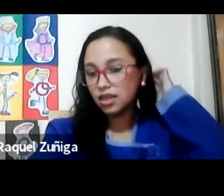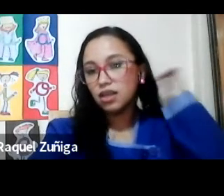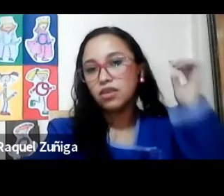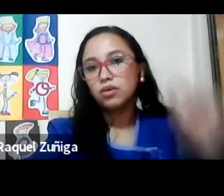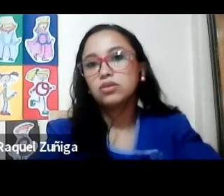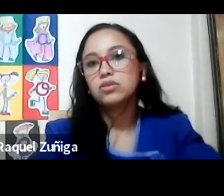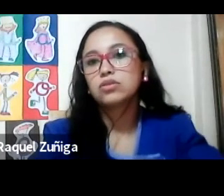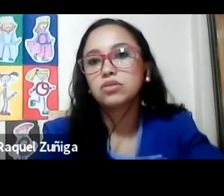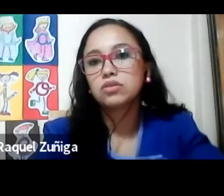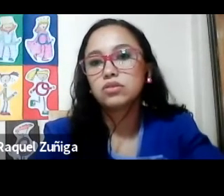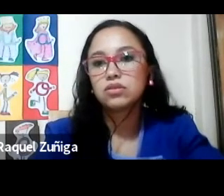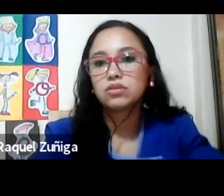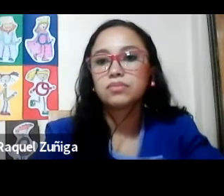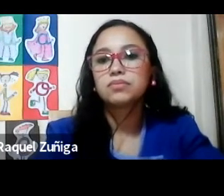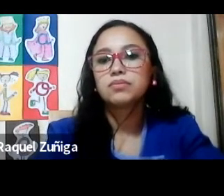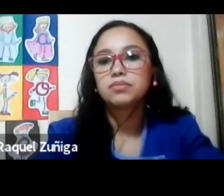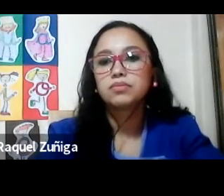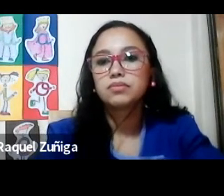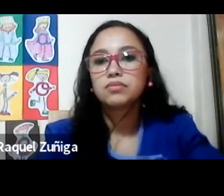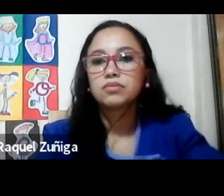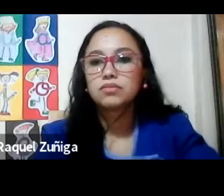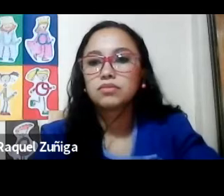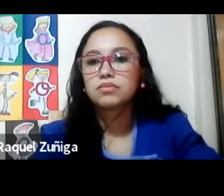acaricia Dios.